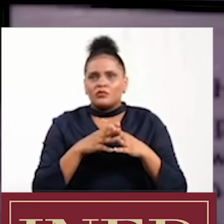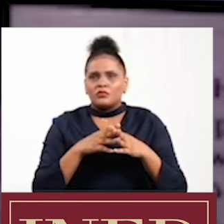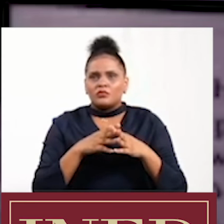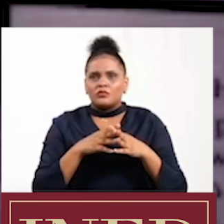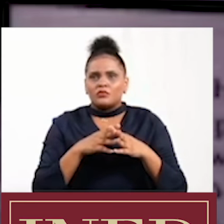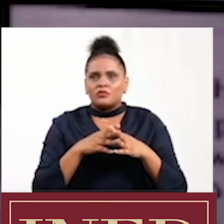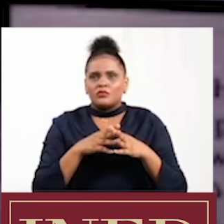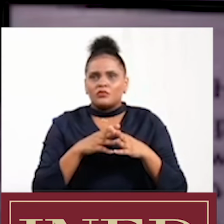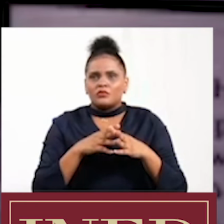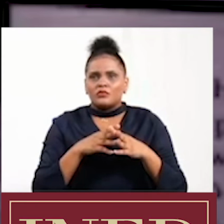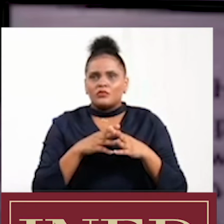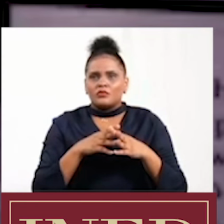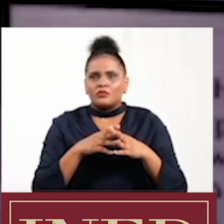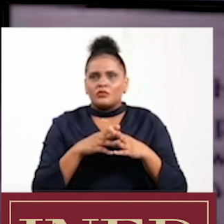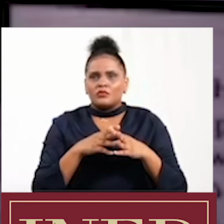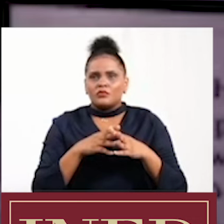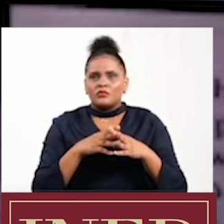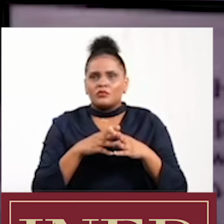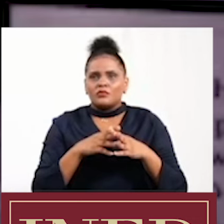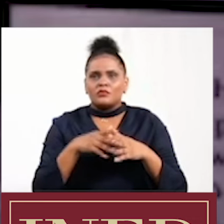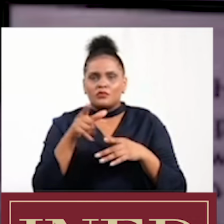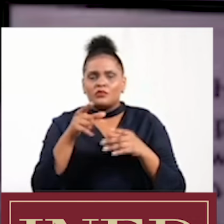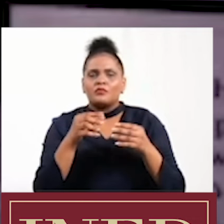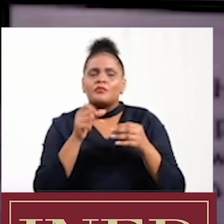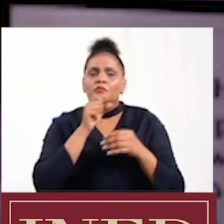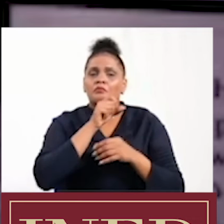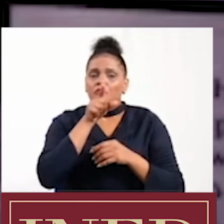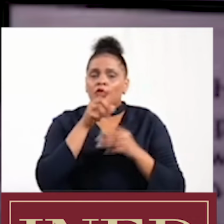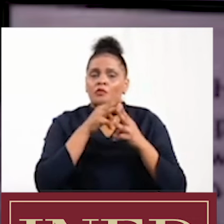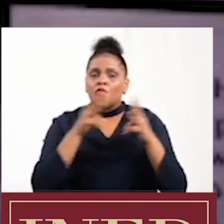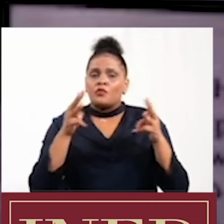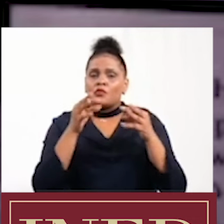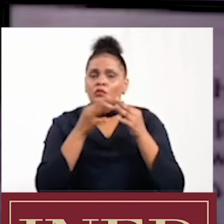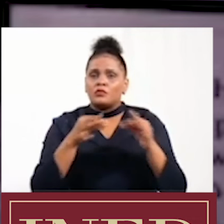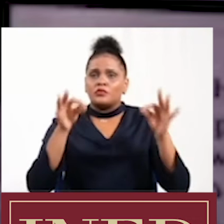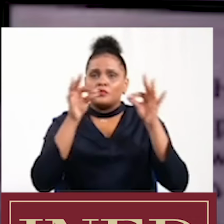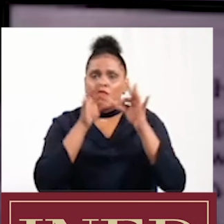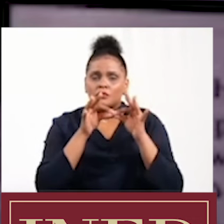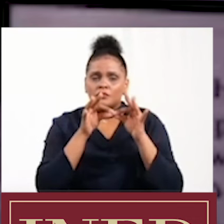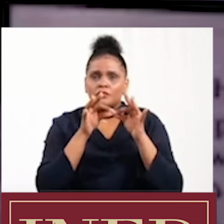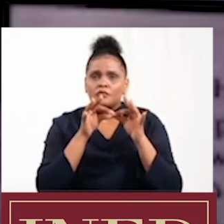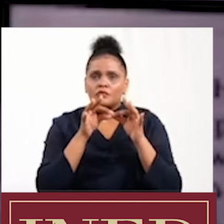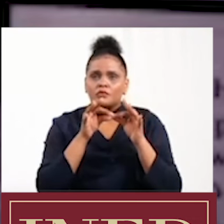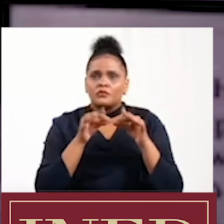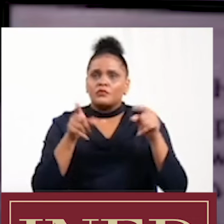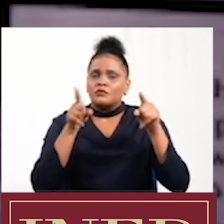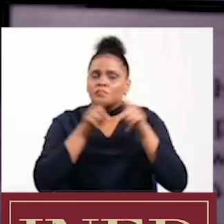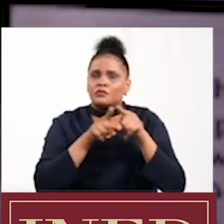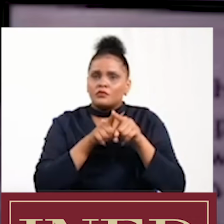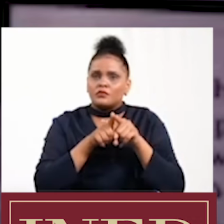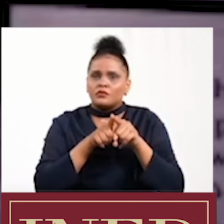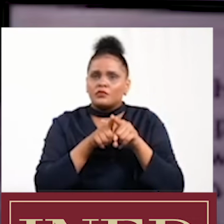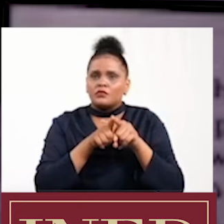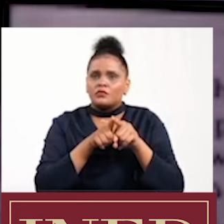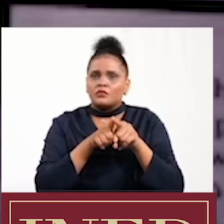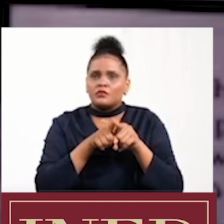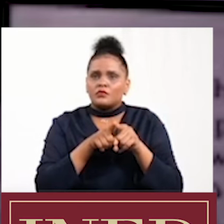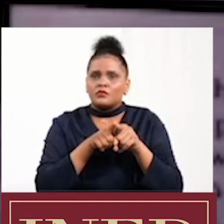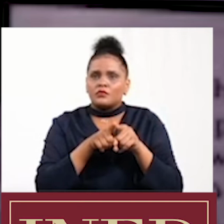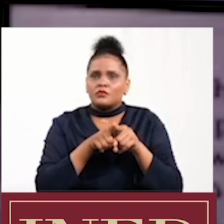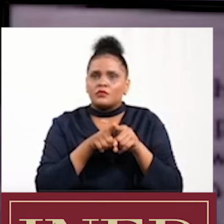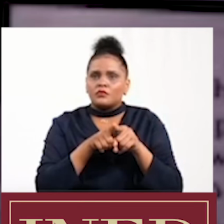es un tema muy importante gracias realizar por la pregunta tiene que ver con los sistemas electorales no lo voy a contestar no